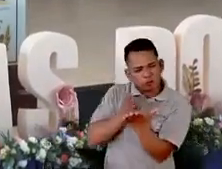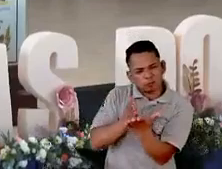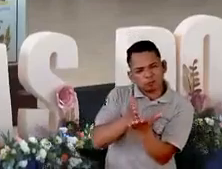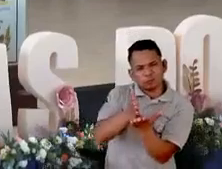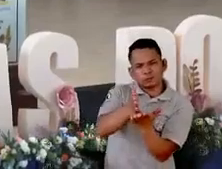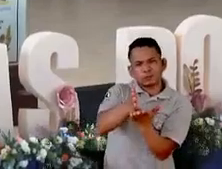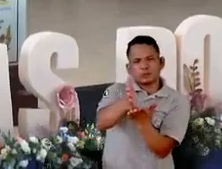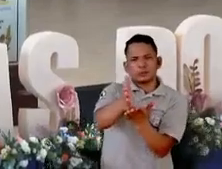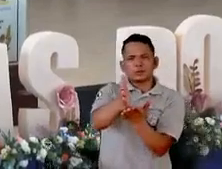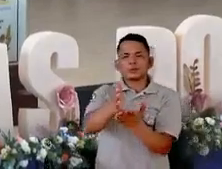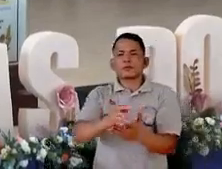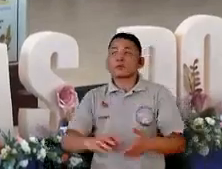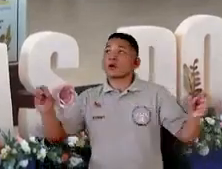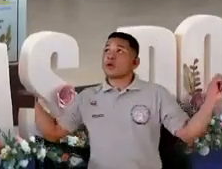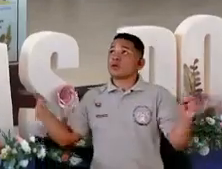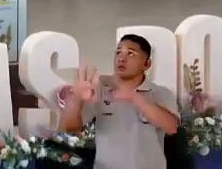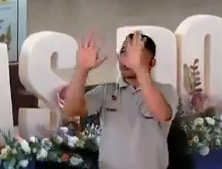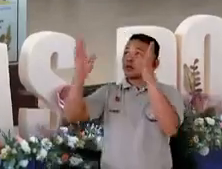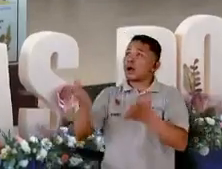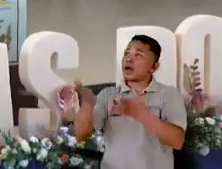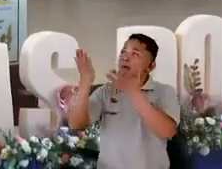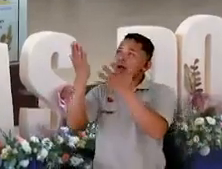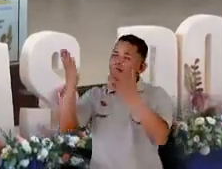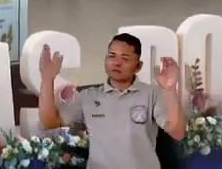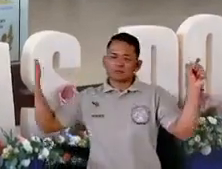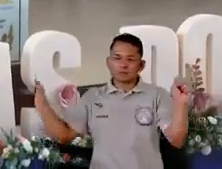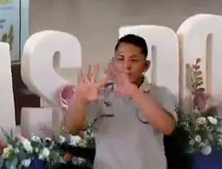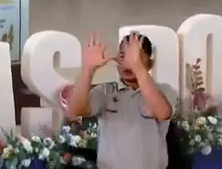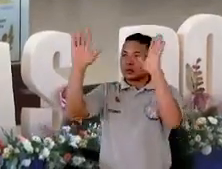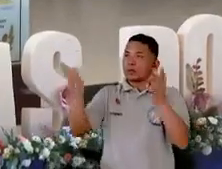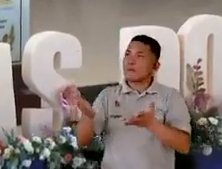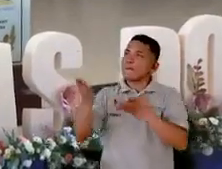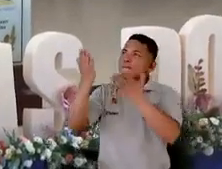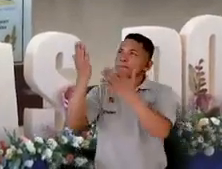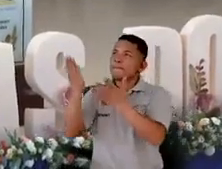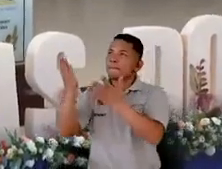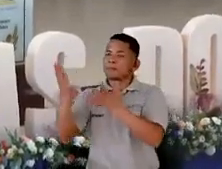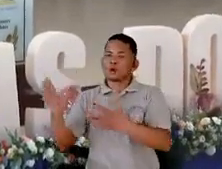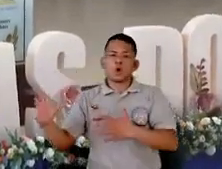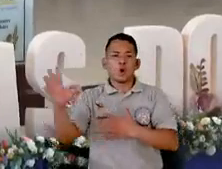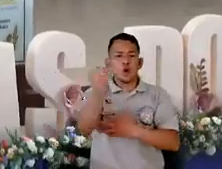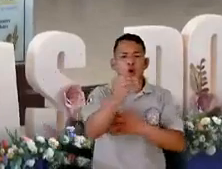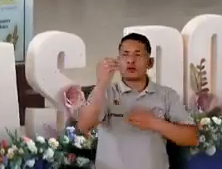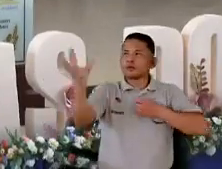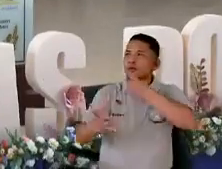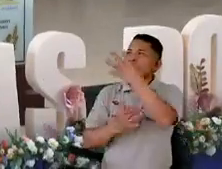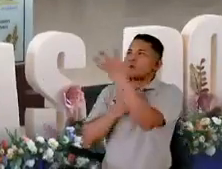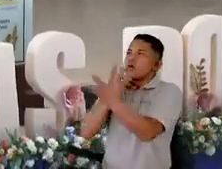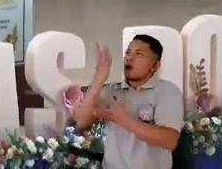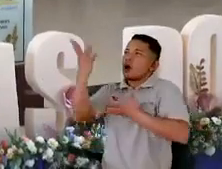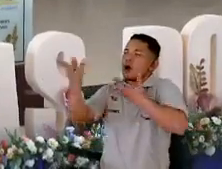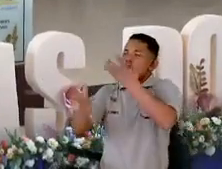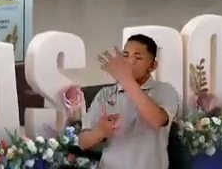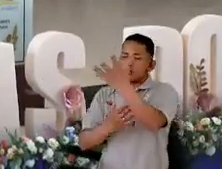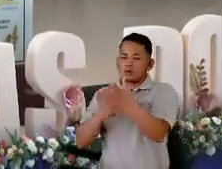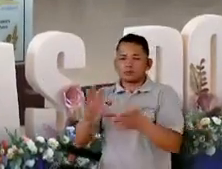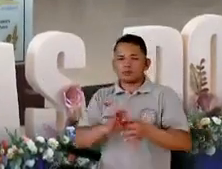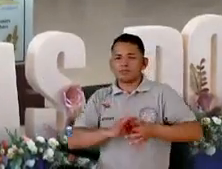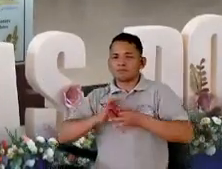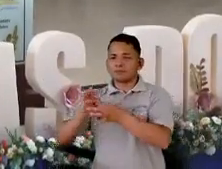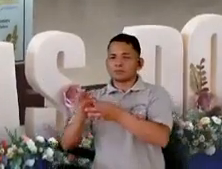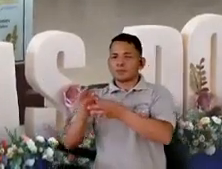eternidad. Gloria a Él, gloria a Él, gloria a Él. Grite todo su pueblo a